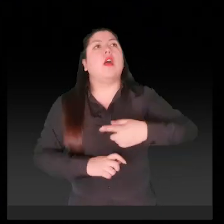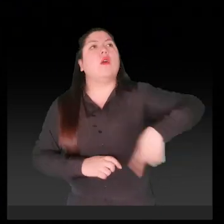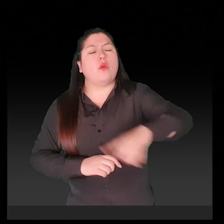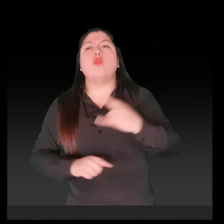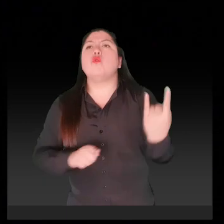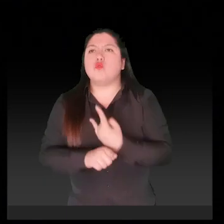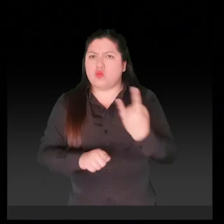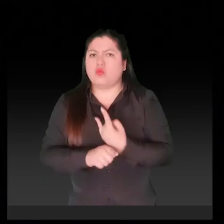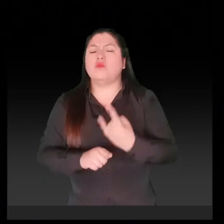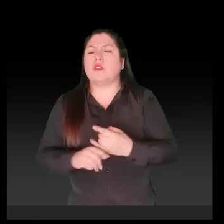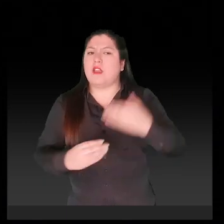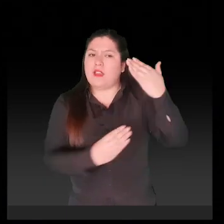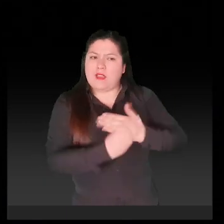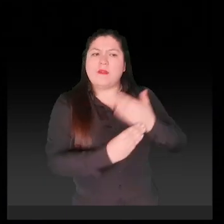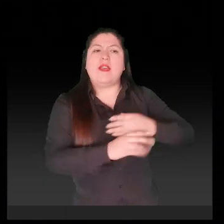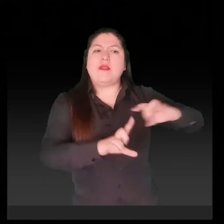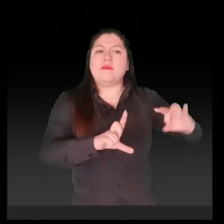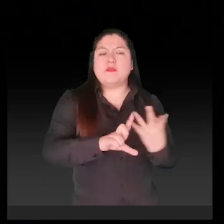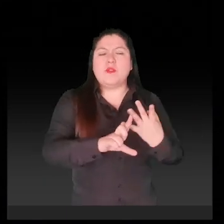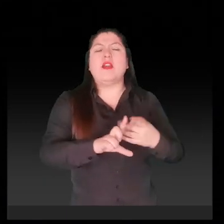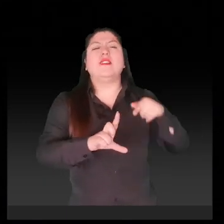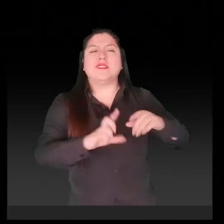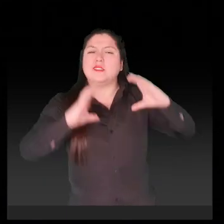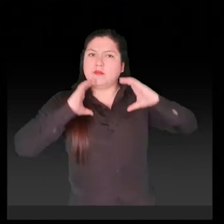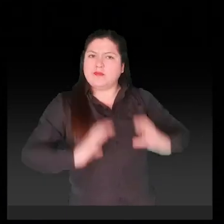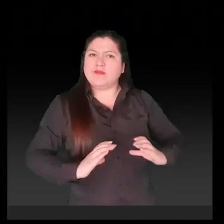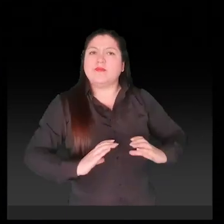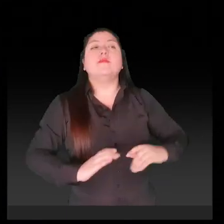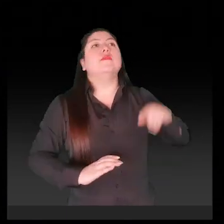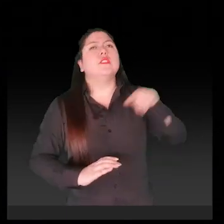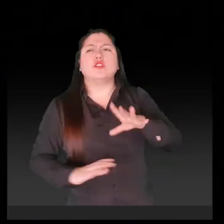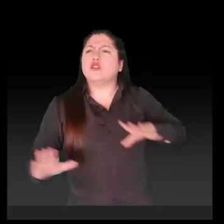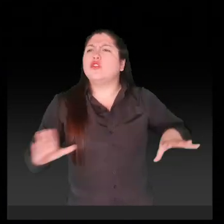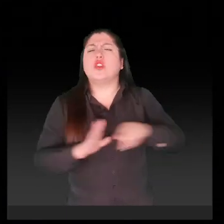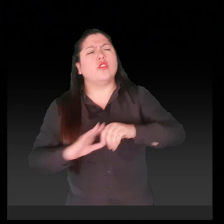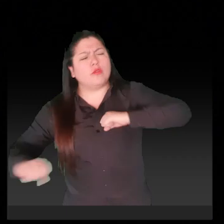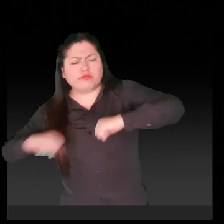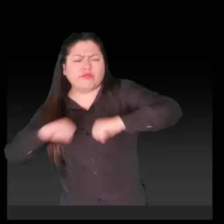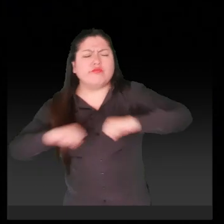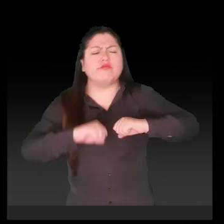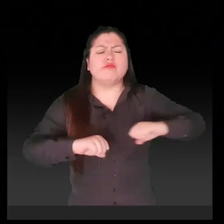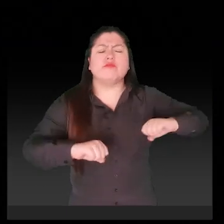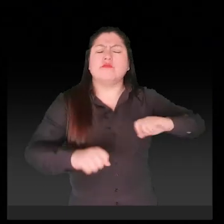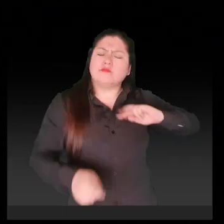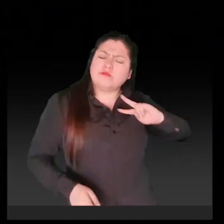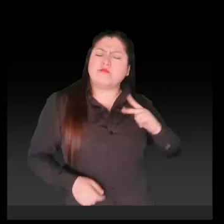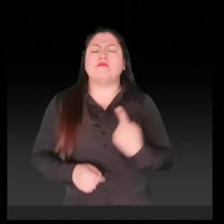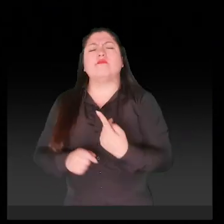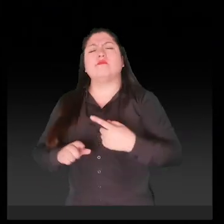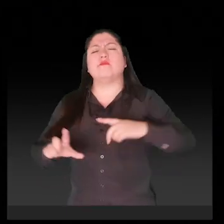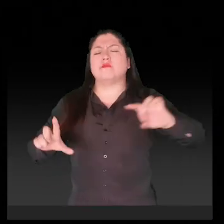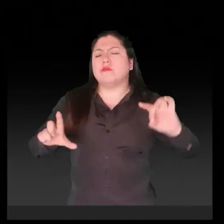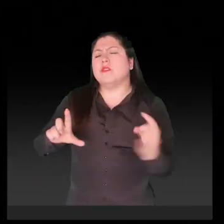estén usando esta carpeta ciudadana. Muchísimas gracias y seguiremos generando la transformación digital que merece